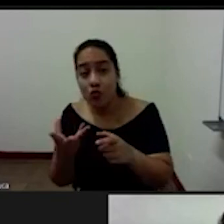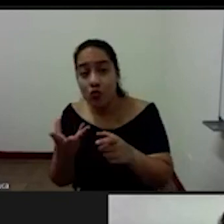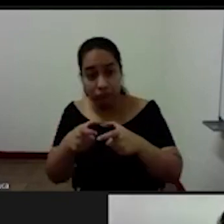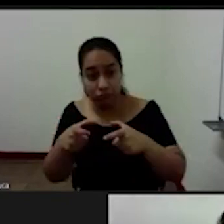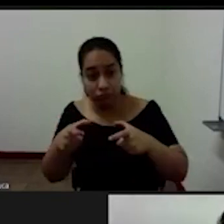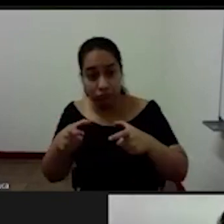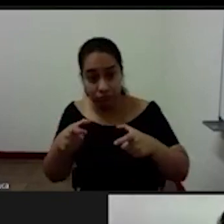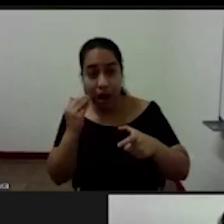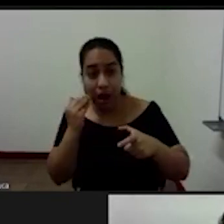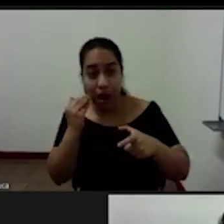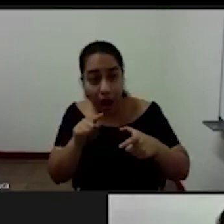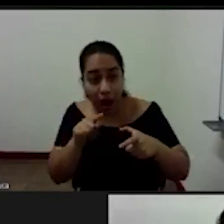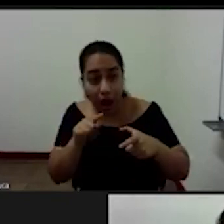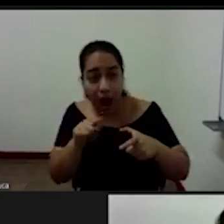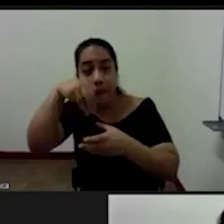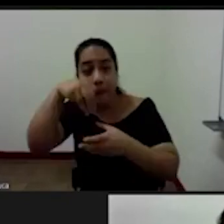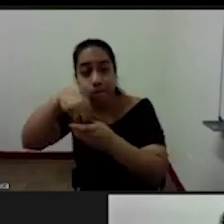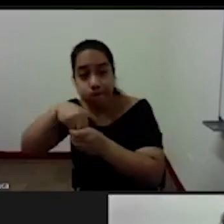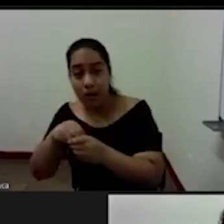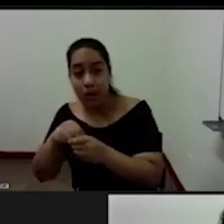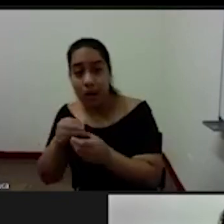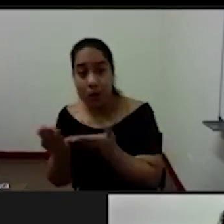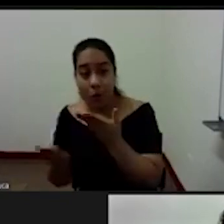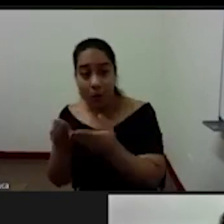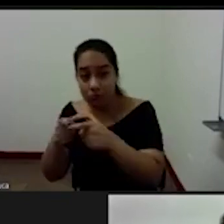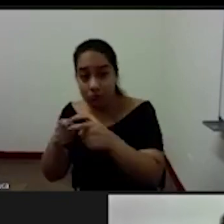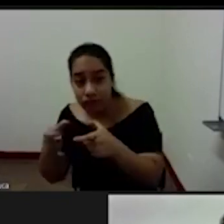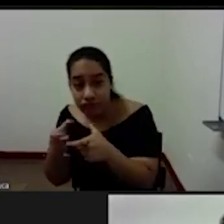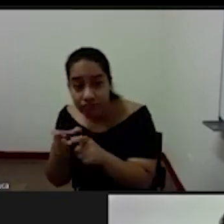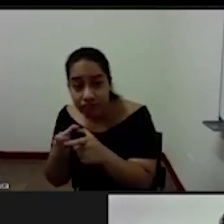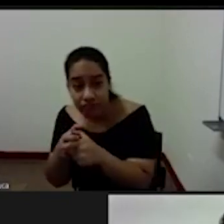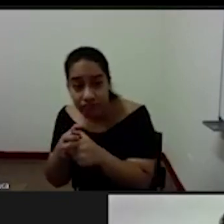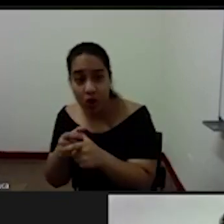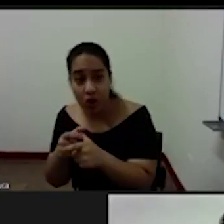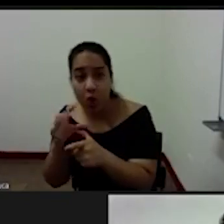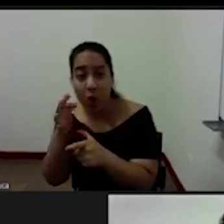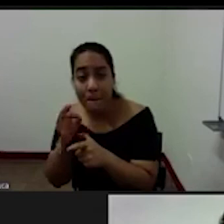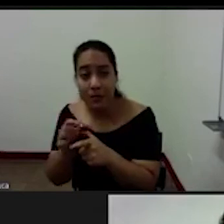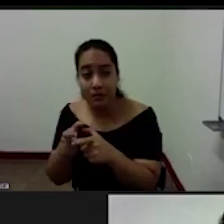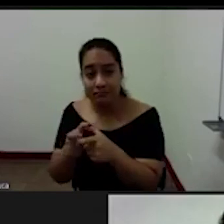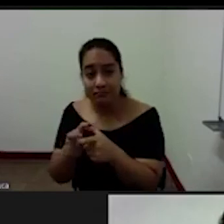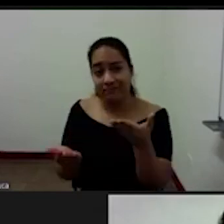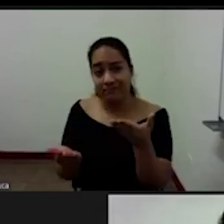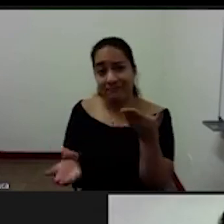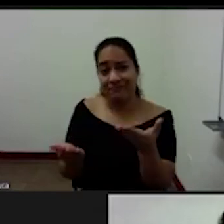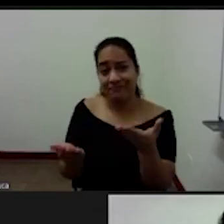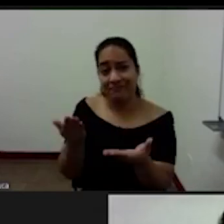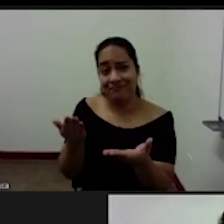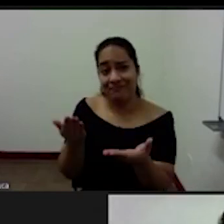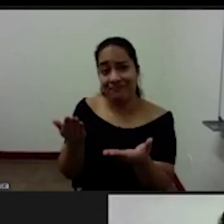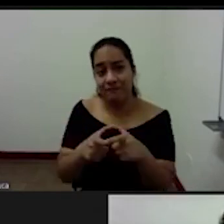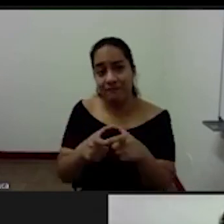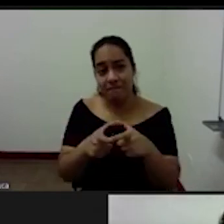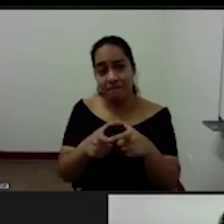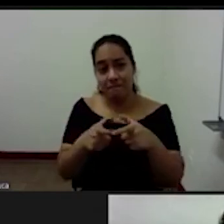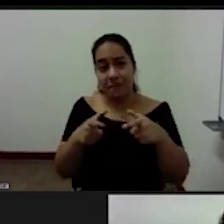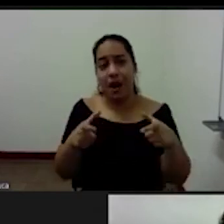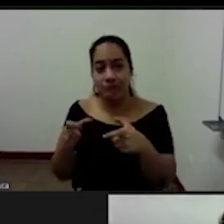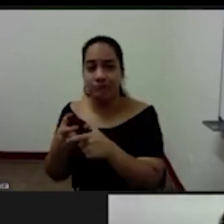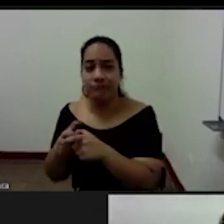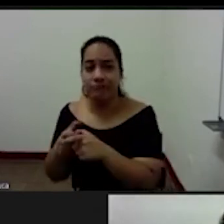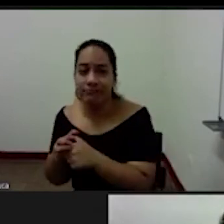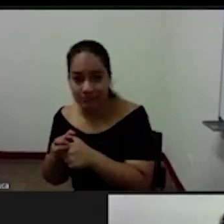dentro de una comunidad a comparación del número de hombres tejedores es muy reducido, eh,